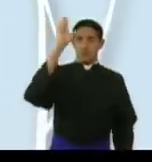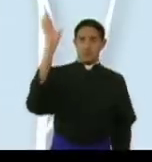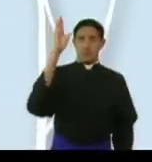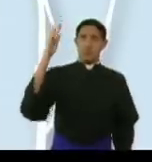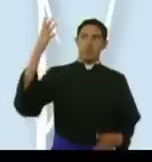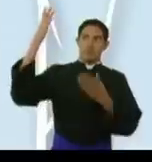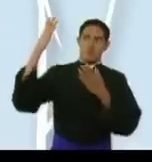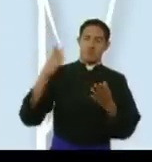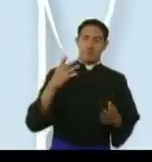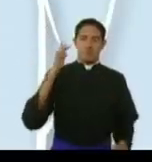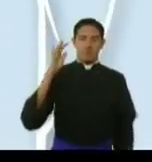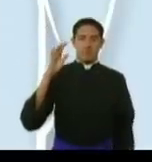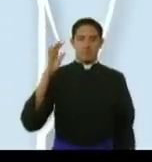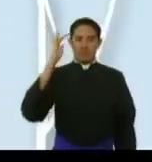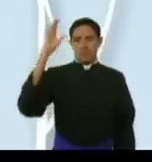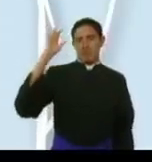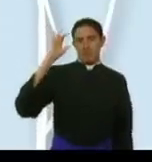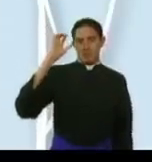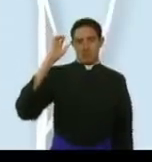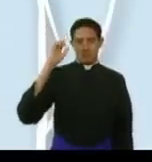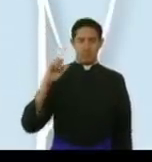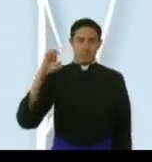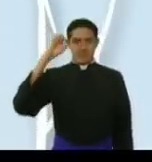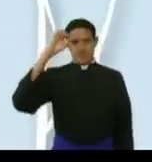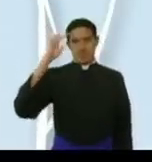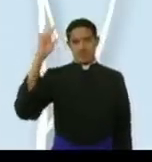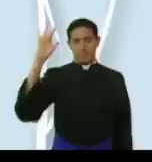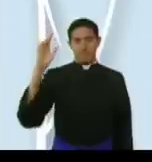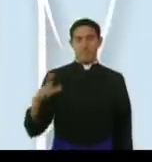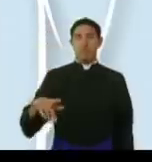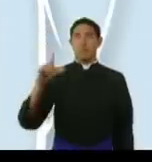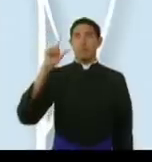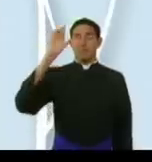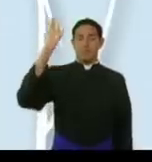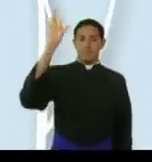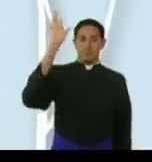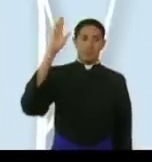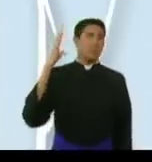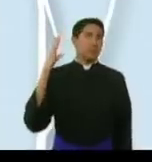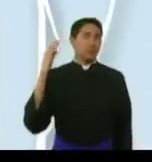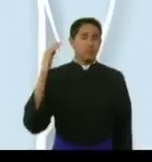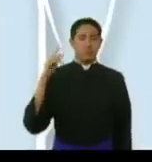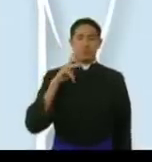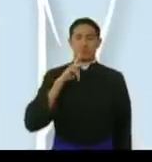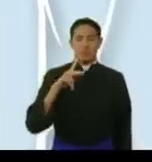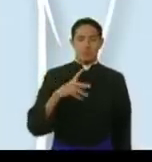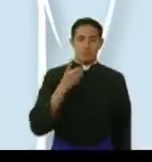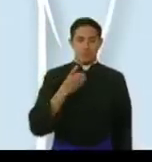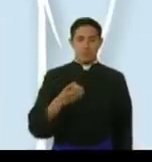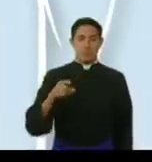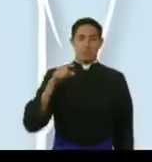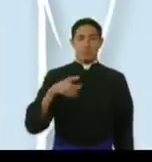sobre él en forma sensible, como de una paloma, y del cielo llegó una voz que decía, tú eres mi hijo el predilecto,